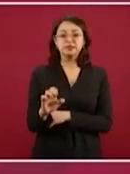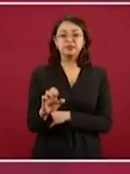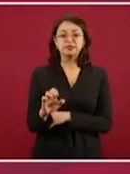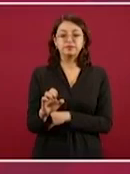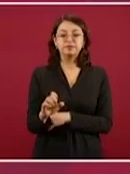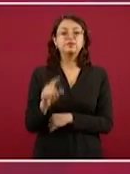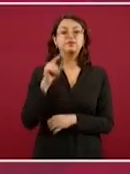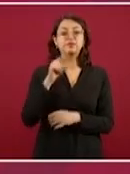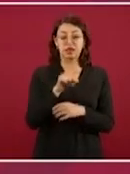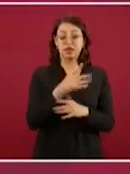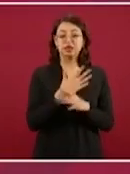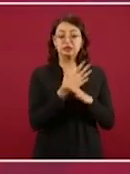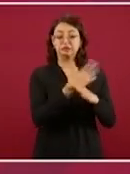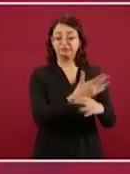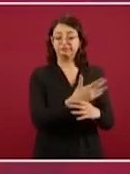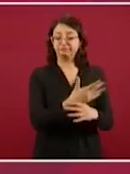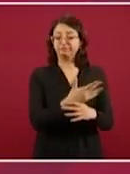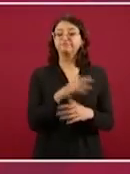reconoció,